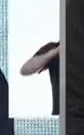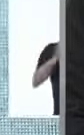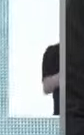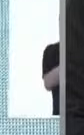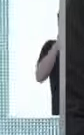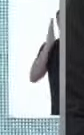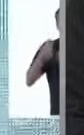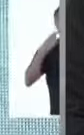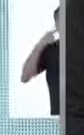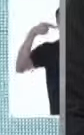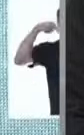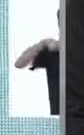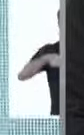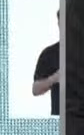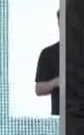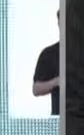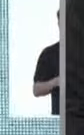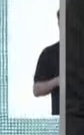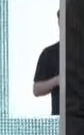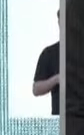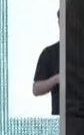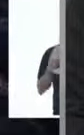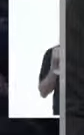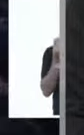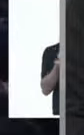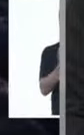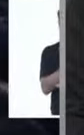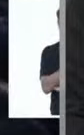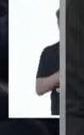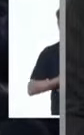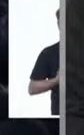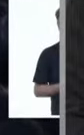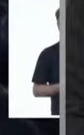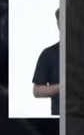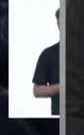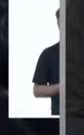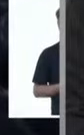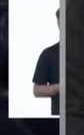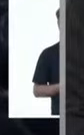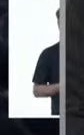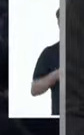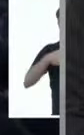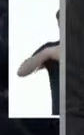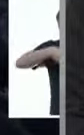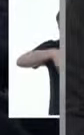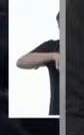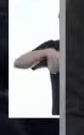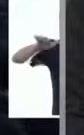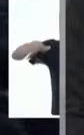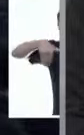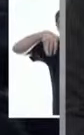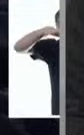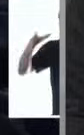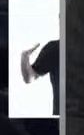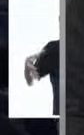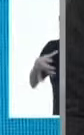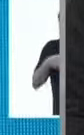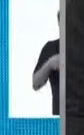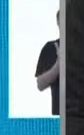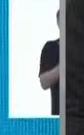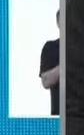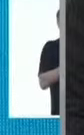de esa familia. Y ante a un clima de escepticismo total, por eso la pelea contra la generalización es